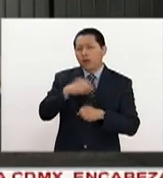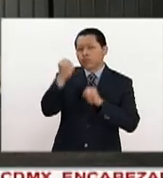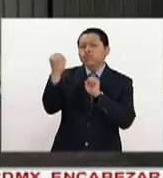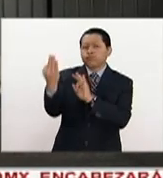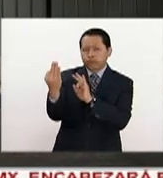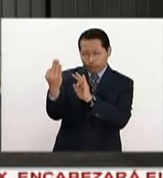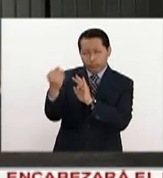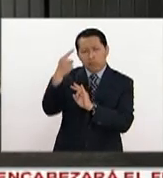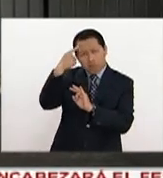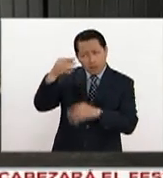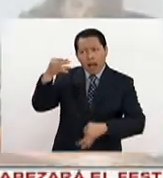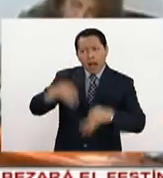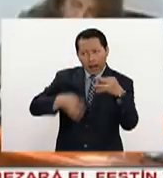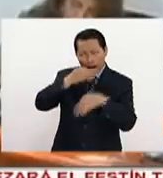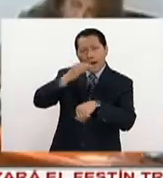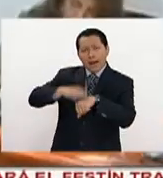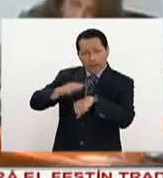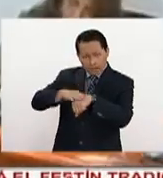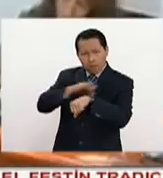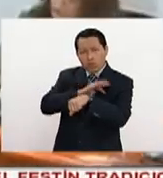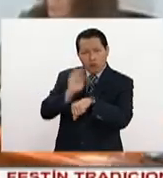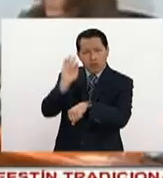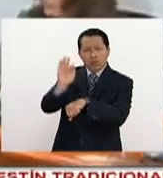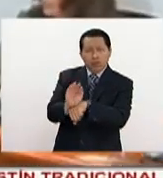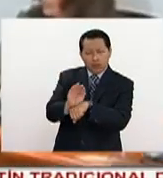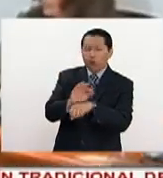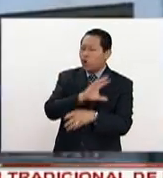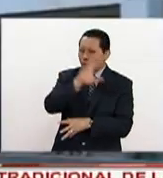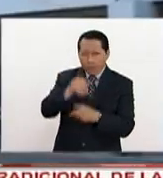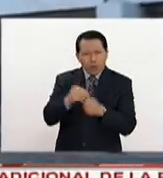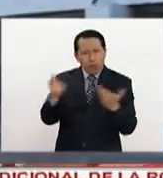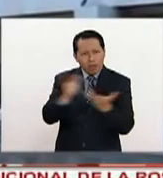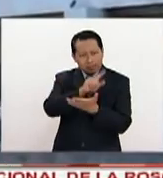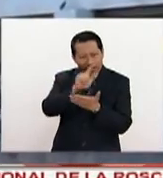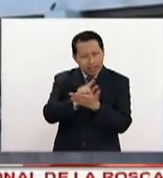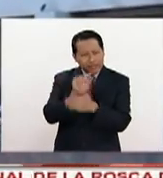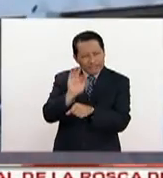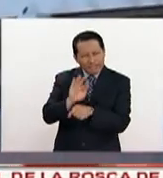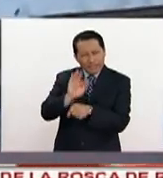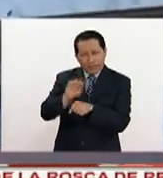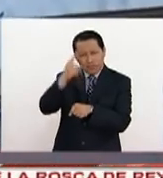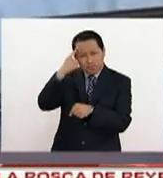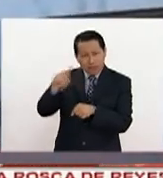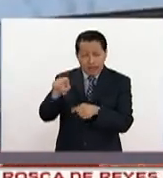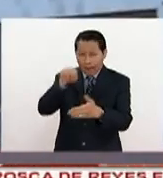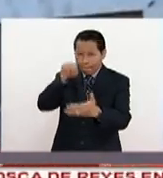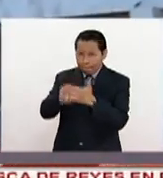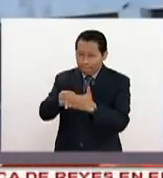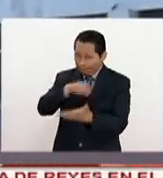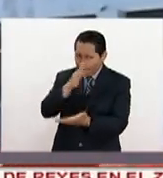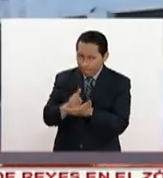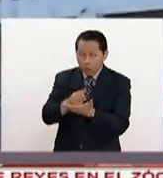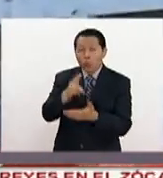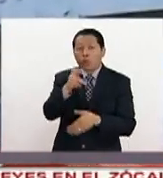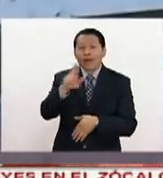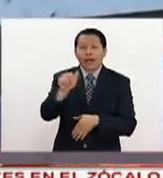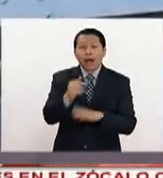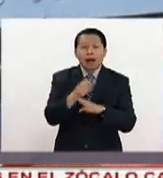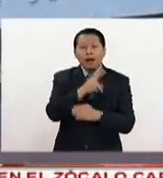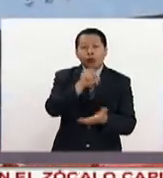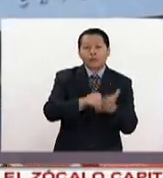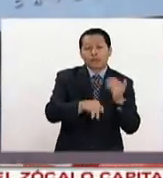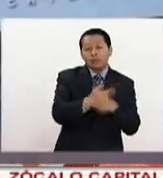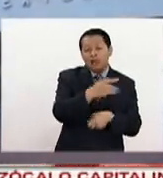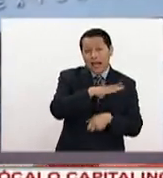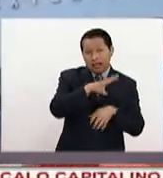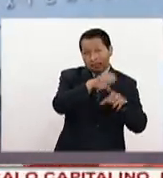de China. Indicó que agotarán todos los recursos legales posibles para frenar la ejecución. Urrea fue detenido en 2012 en